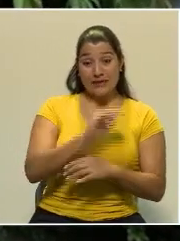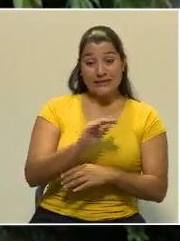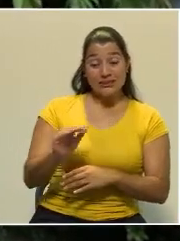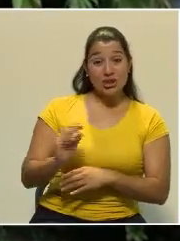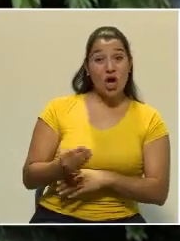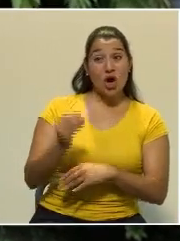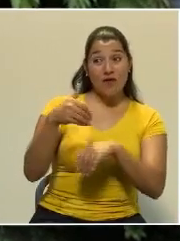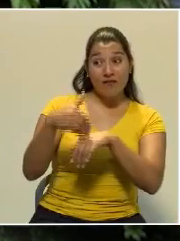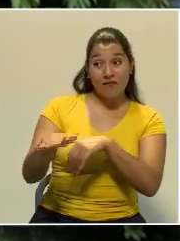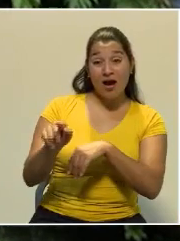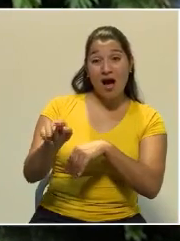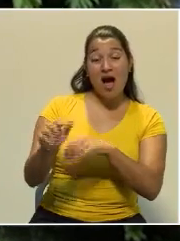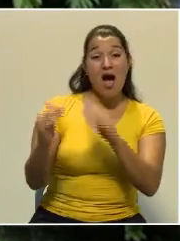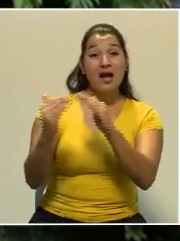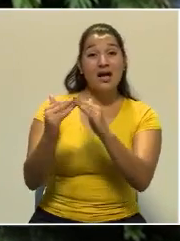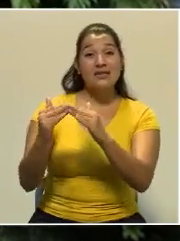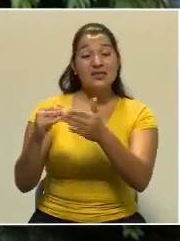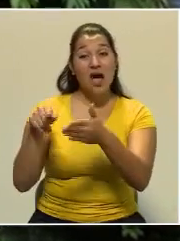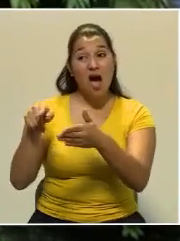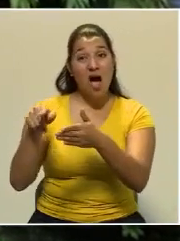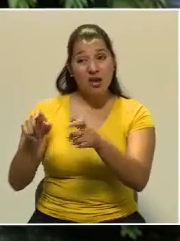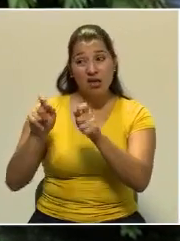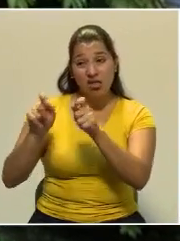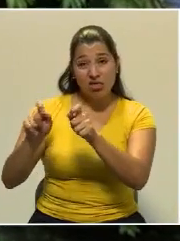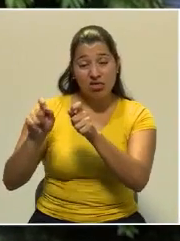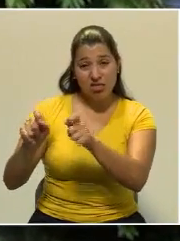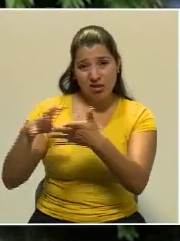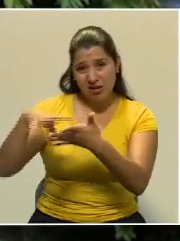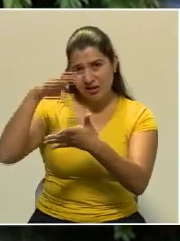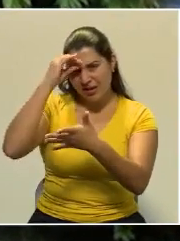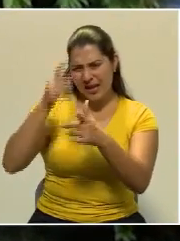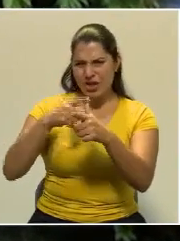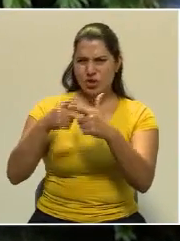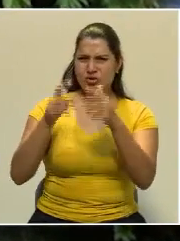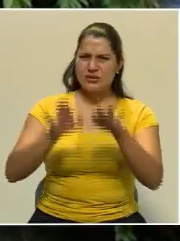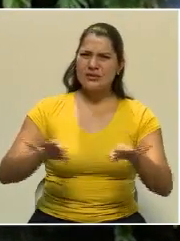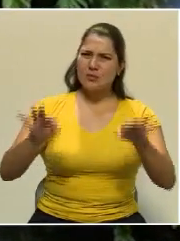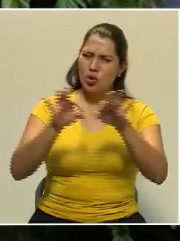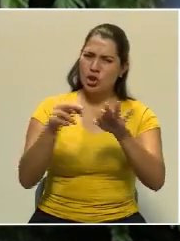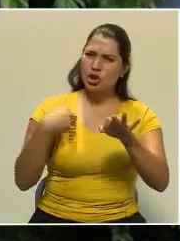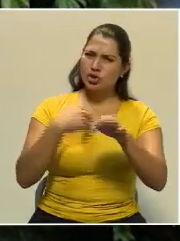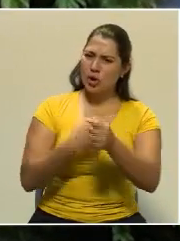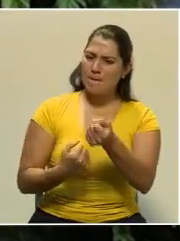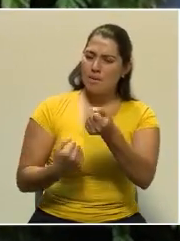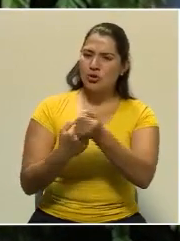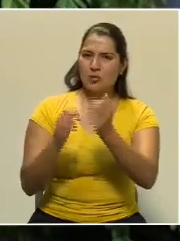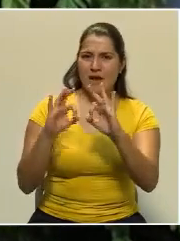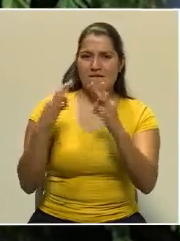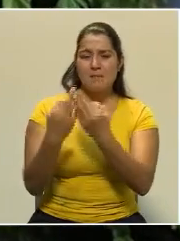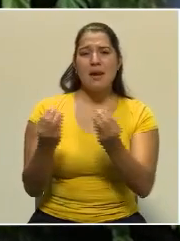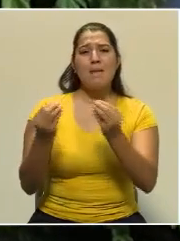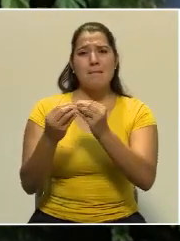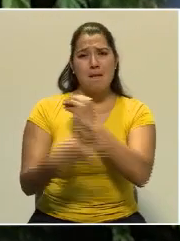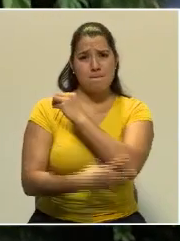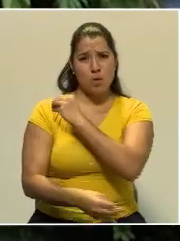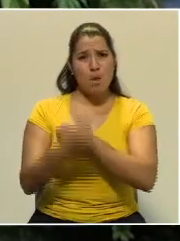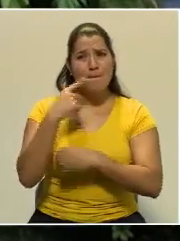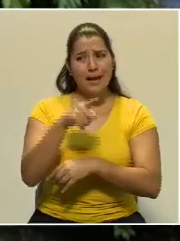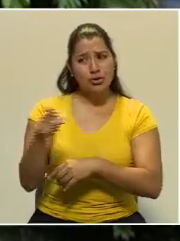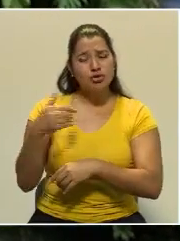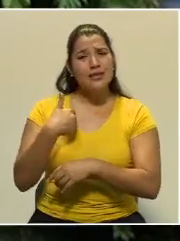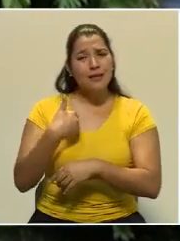sus casas, es de capital importancia que el Estado costarricense apoye con conectividad a las familias más pobres para que también se cumpla el